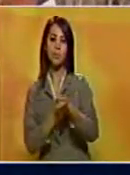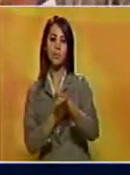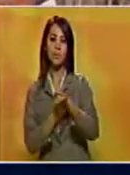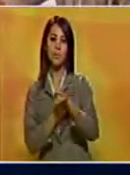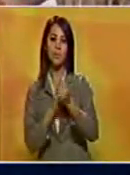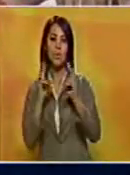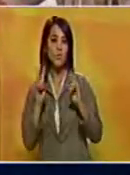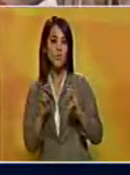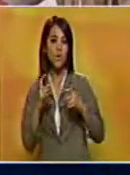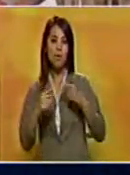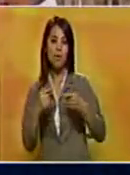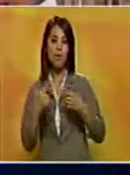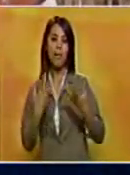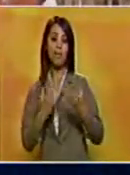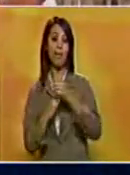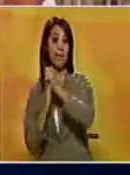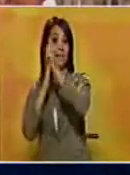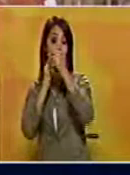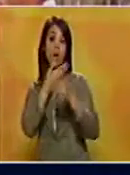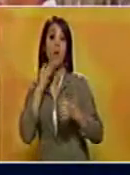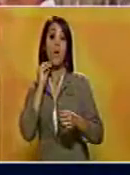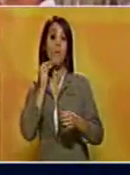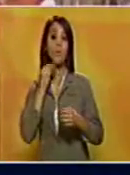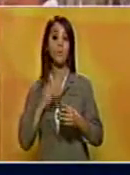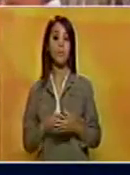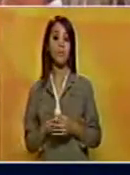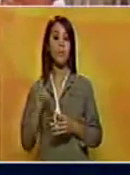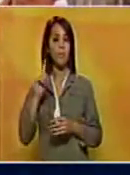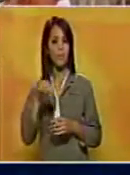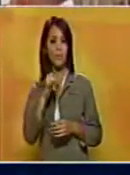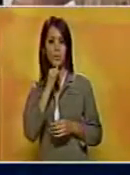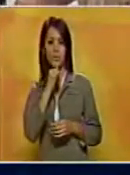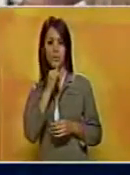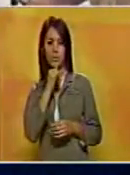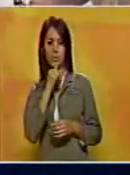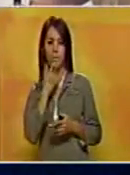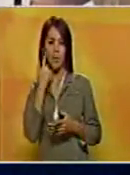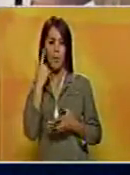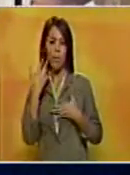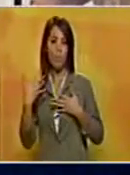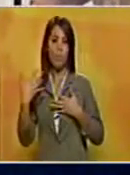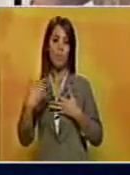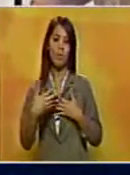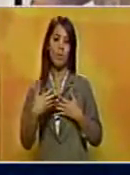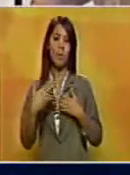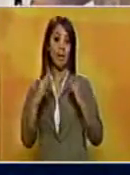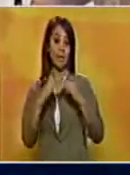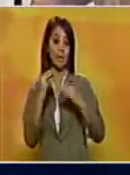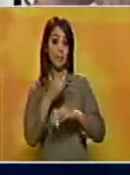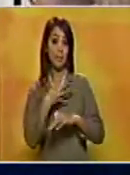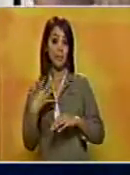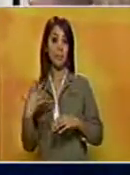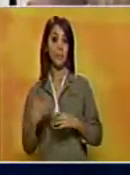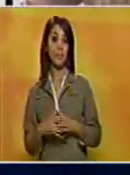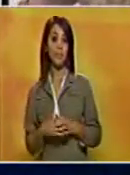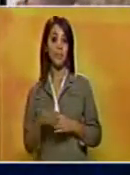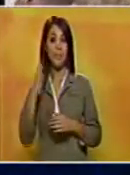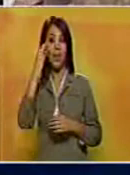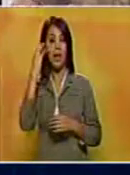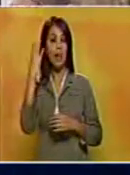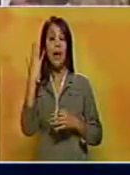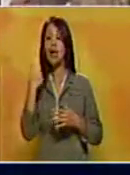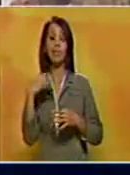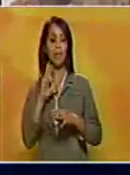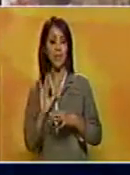nueva generación de líderes jóvenes. Además, Obama hizo un repaso de sus momentos en la Casa Blanca y lo que supuso decirle adiós al